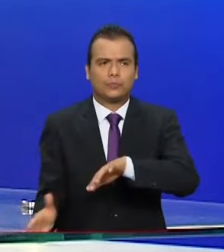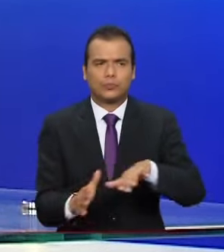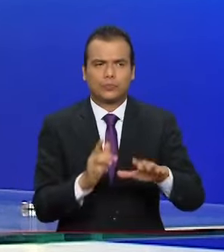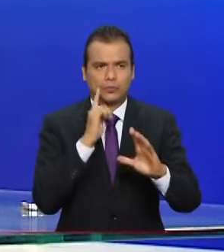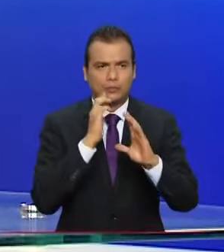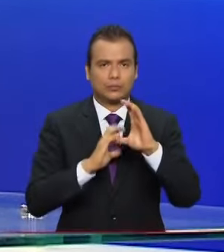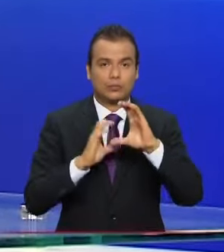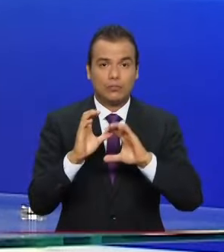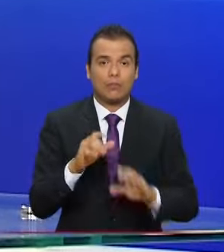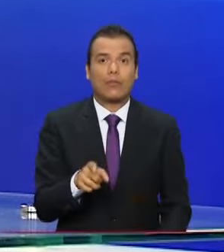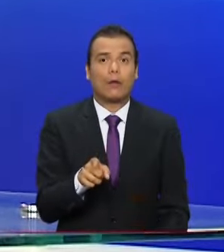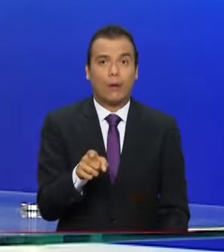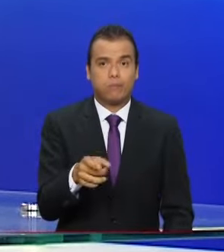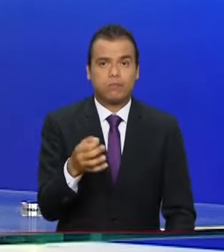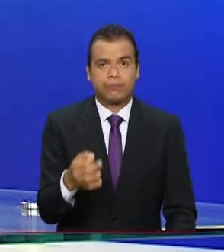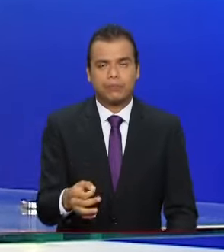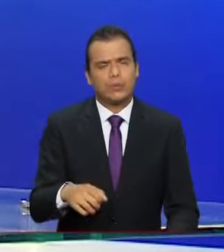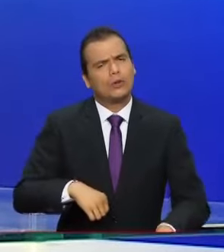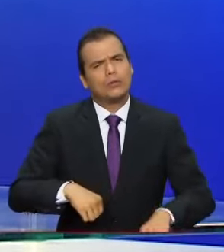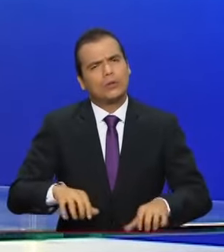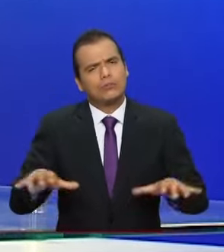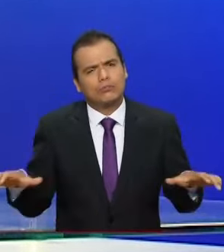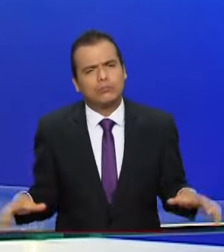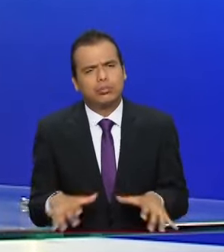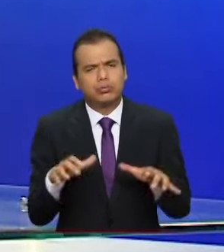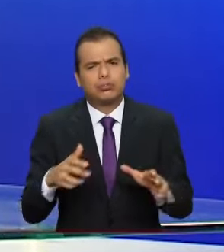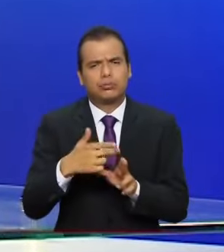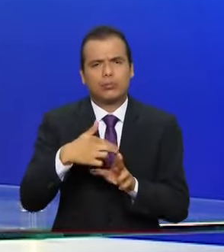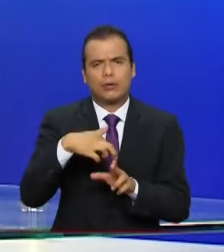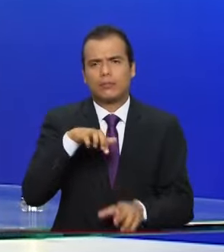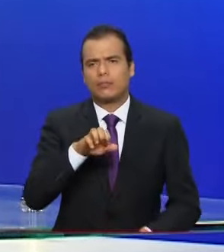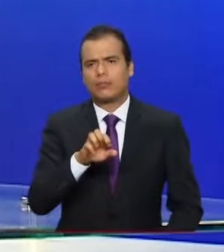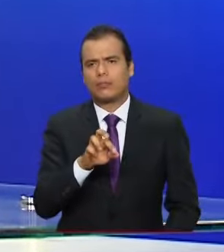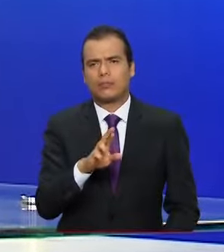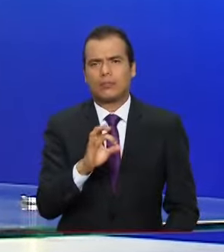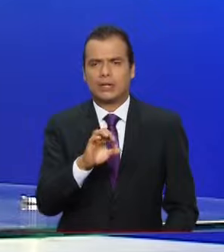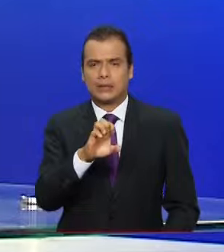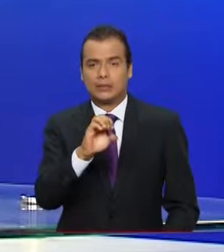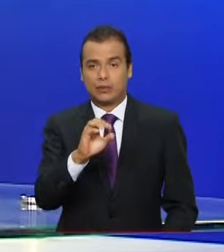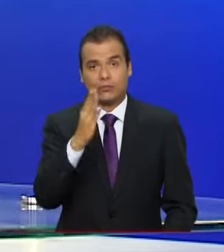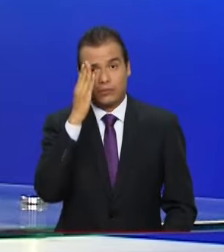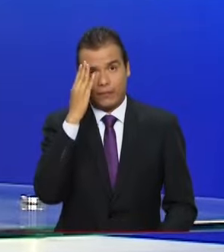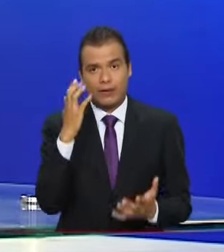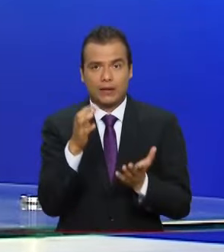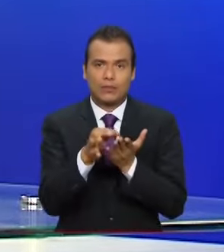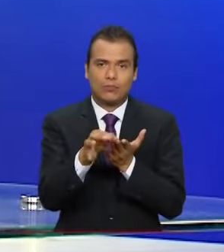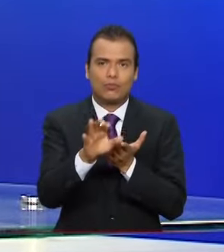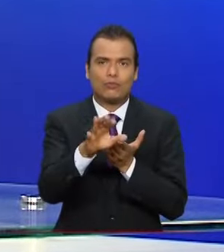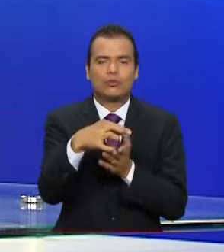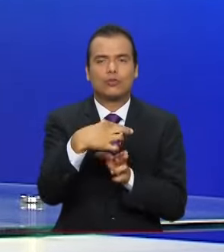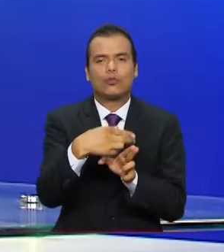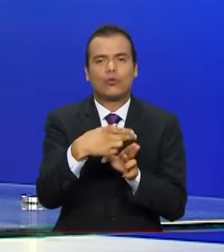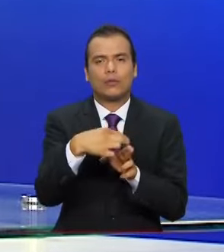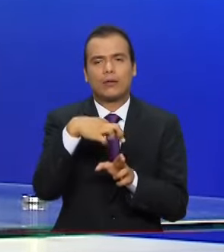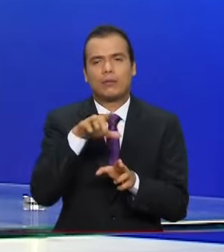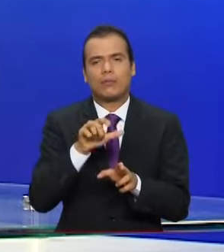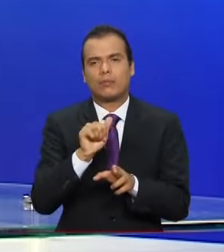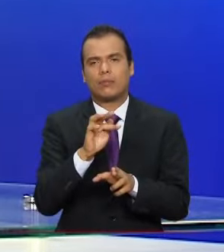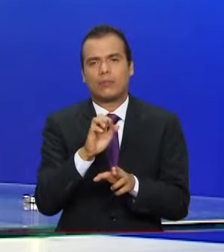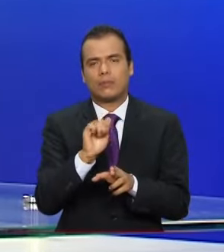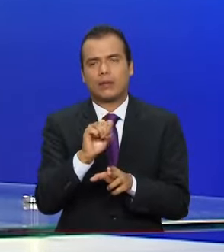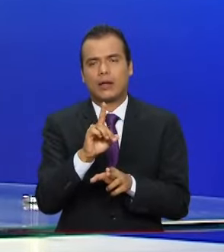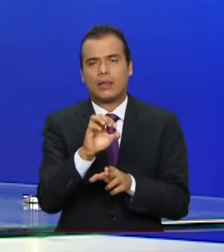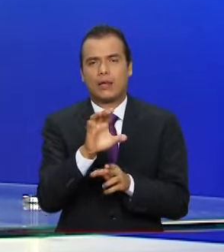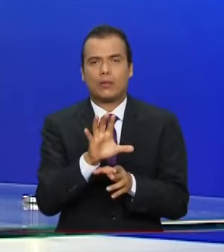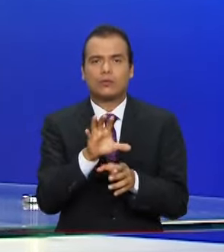Y en el Cauca continúa la operación Perseo, que busca retomar el control en el corregimiento del Plateado en zona rural de Argelia Cauca, que